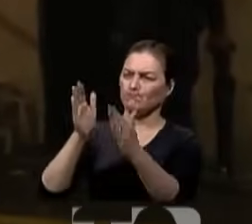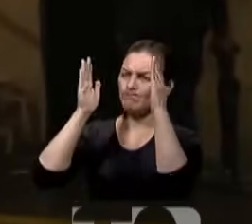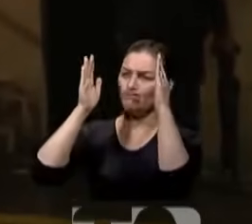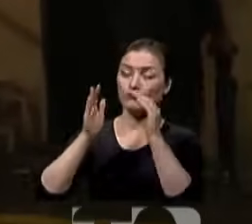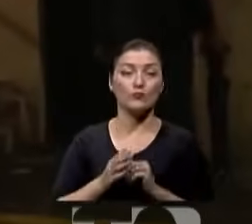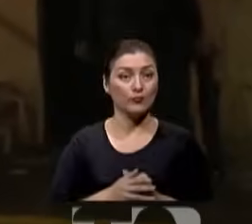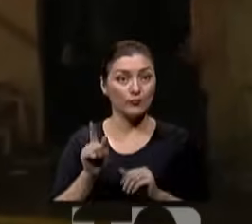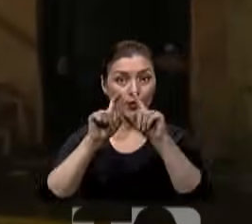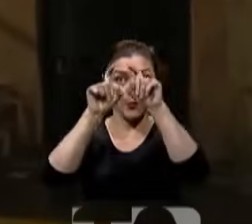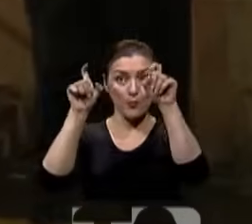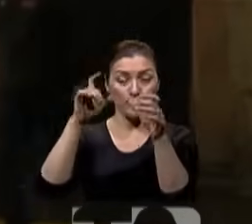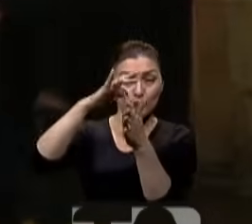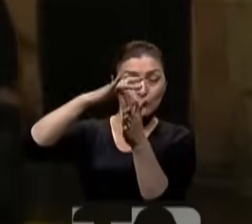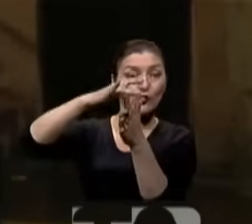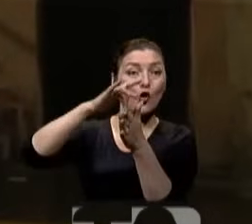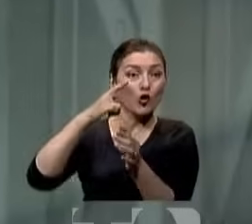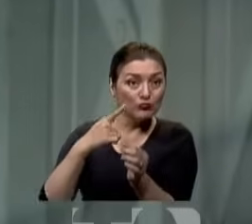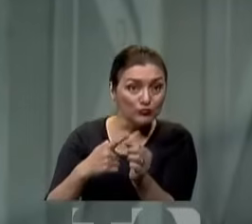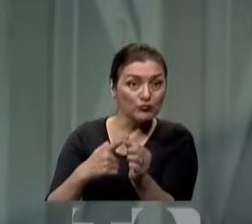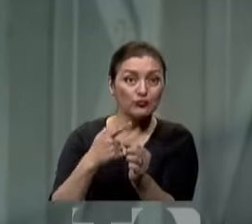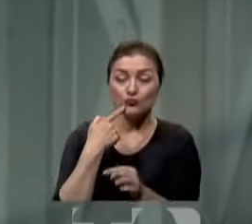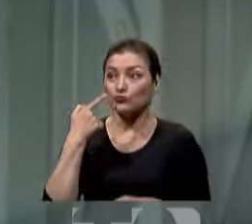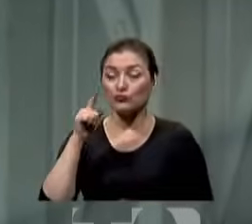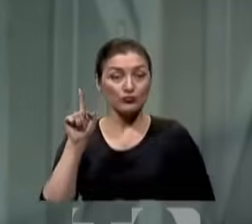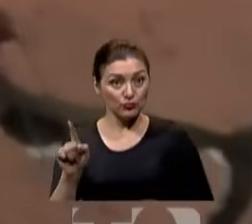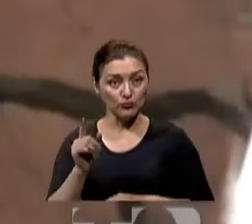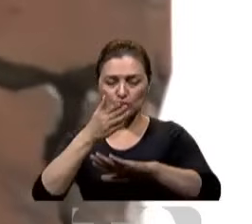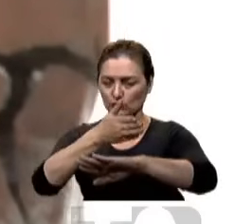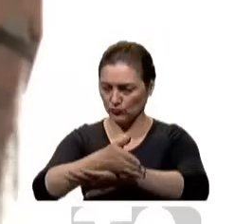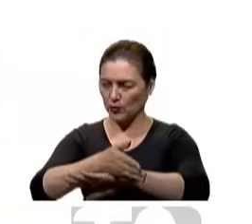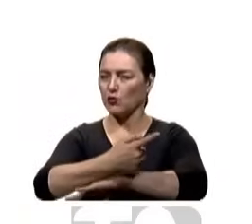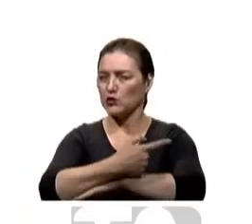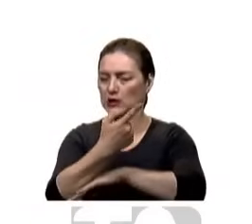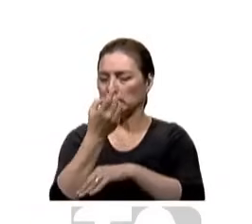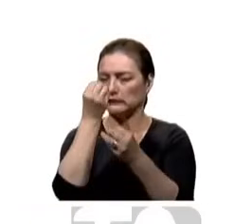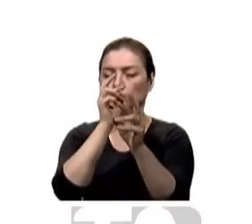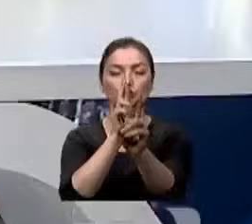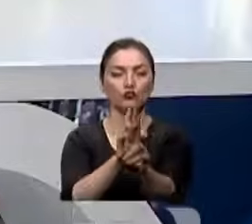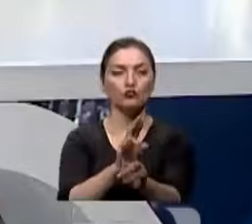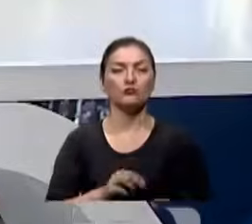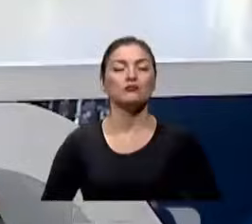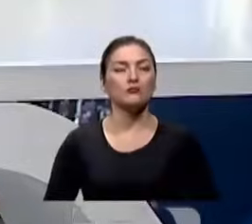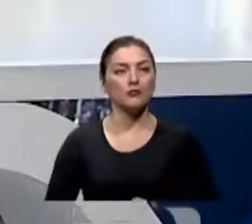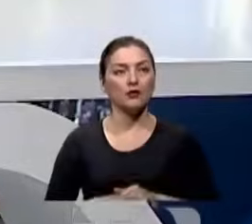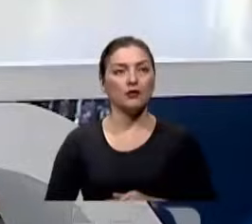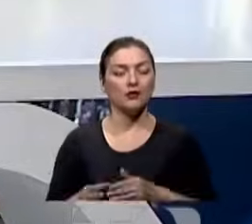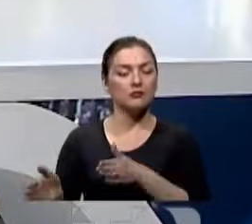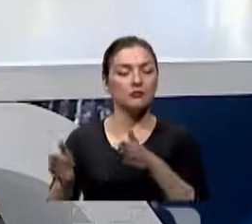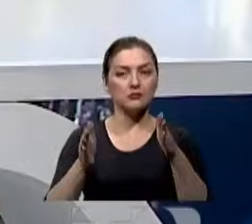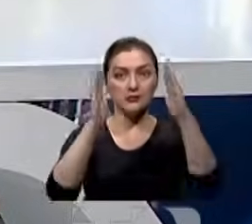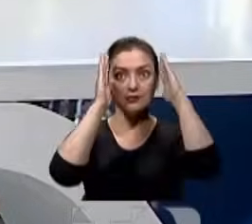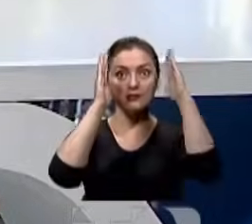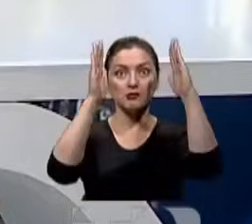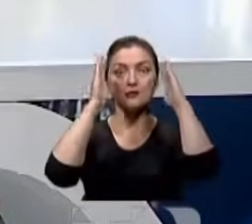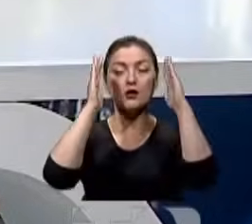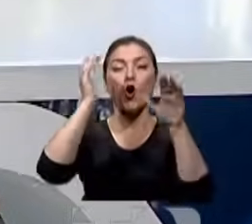este tema, la empresa de gestión de riesgos de Quito afirma que se pronunciarán en los próximos días. Y mucha atención,